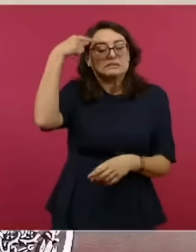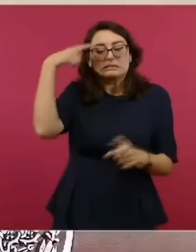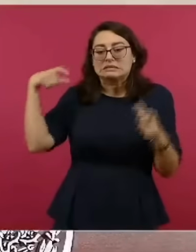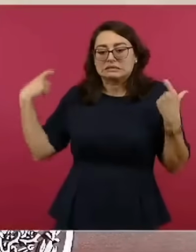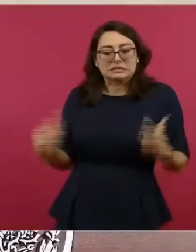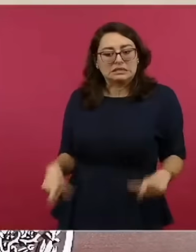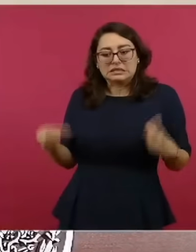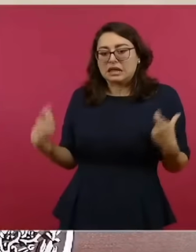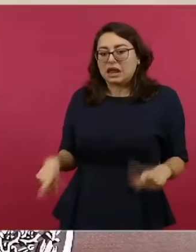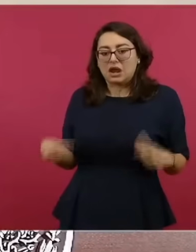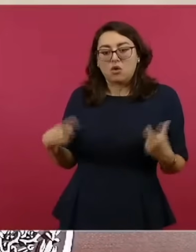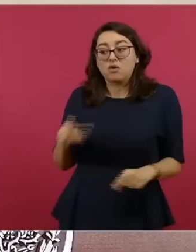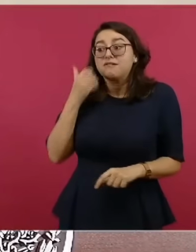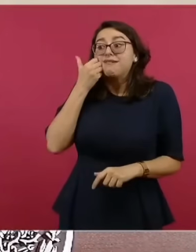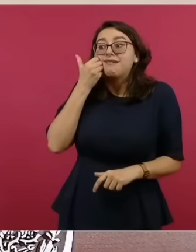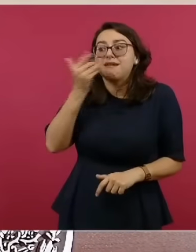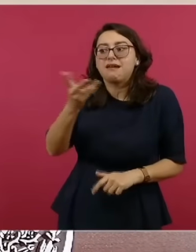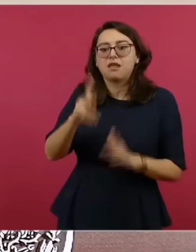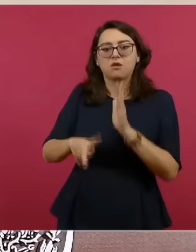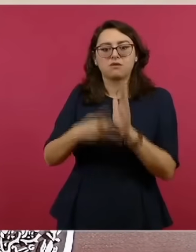que ya no tienen